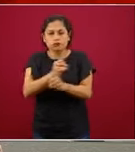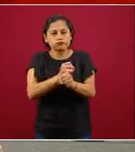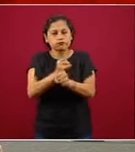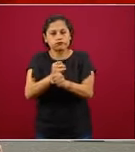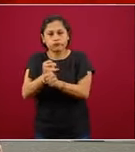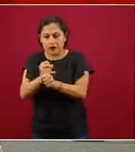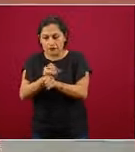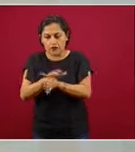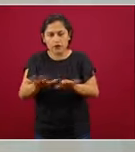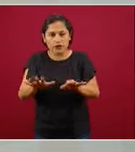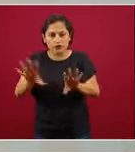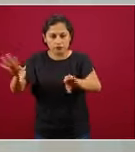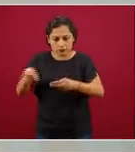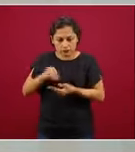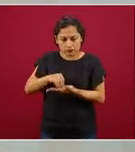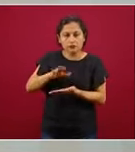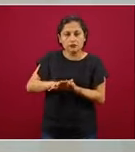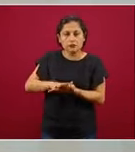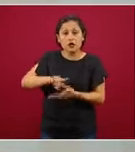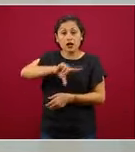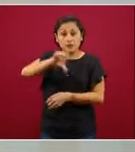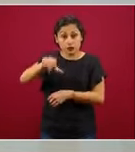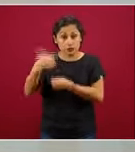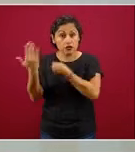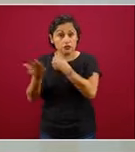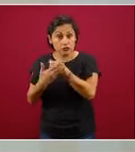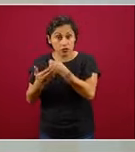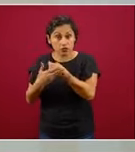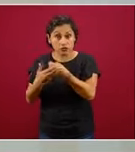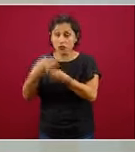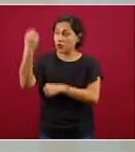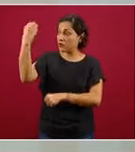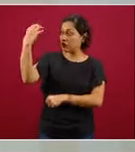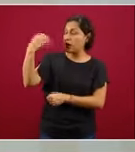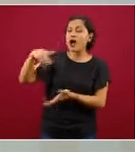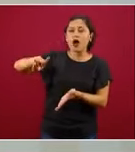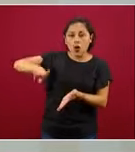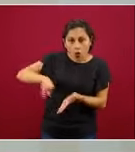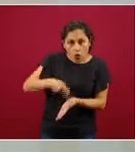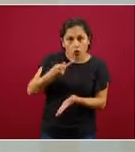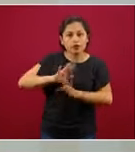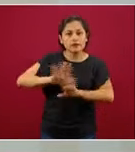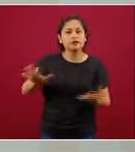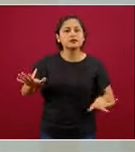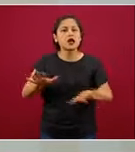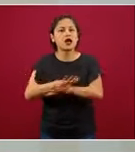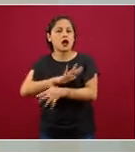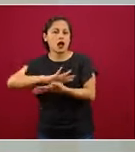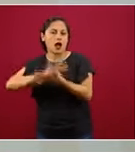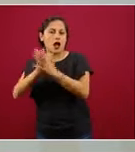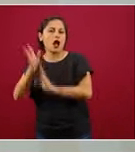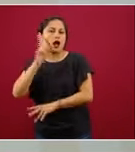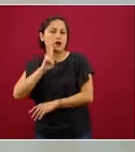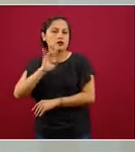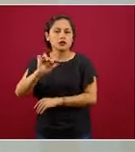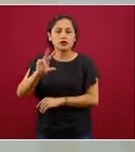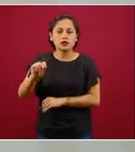y vamos a reactivar el semáforo, lo presentaremos mañana y este empezará a transcurrir a partir del próximo